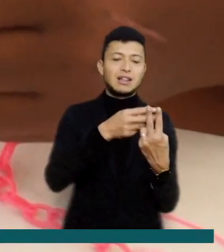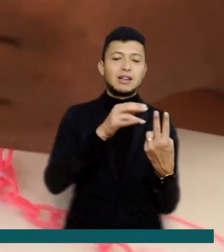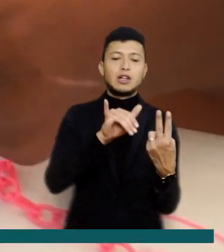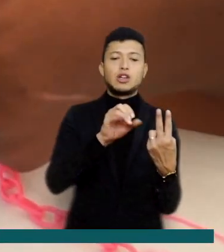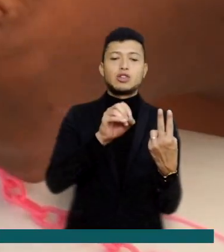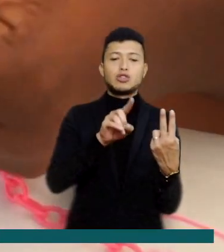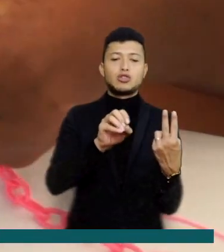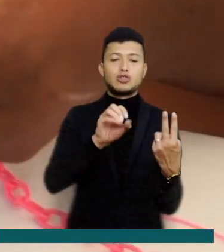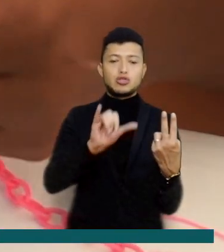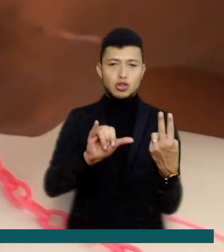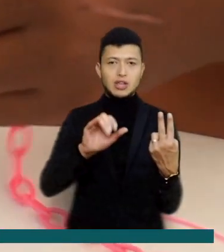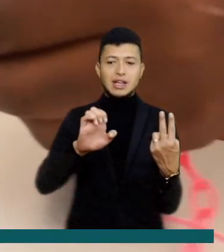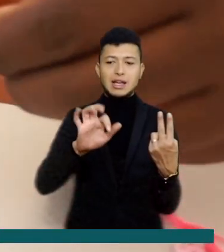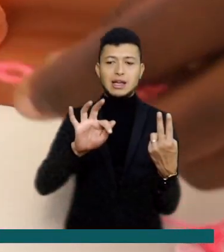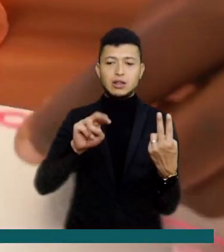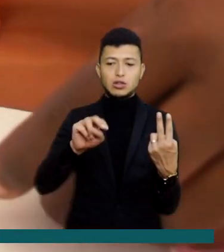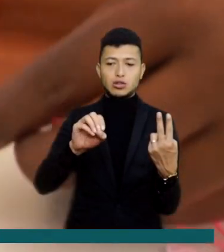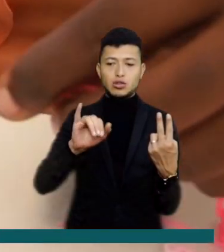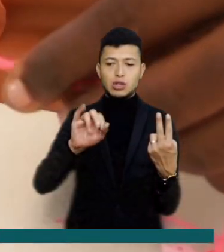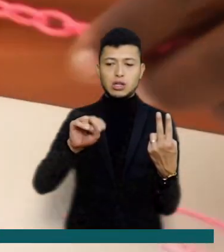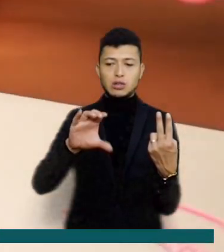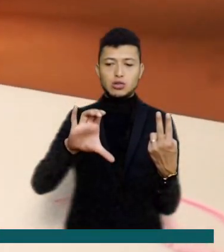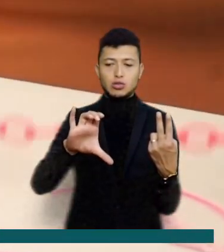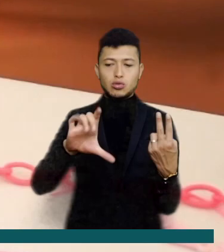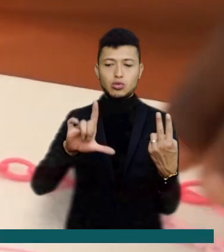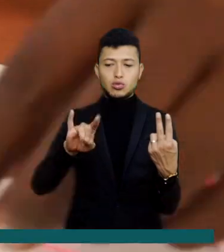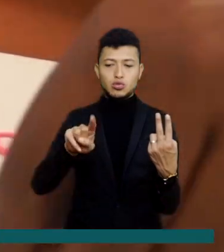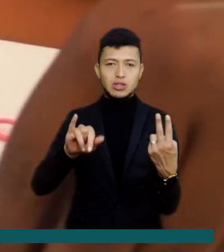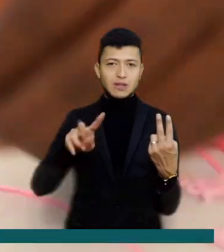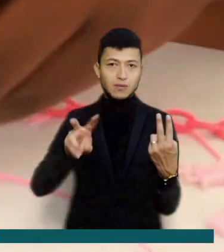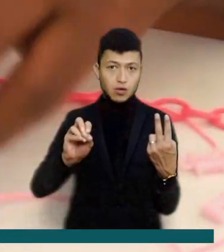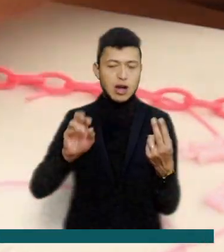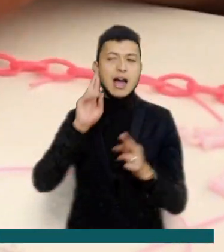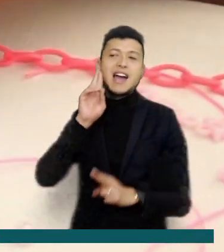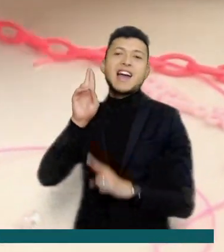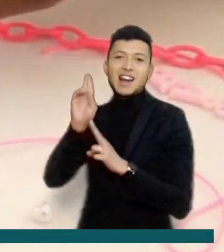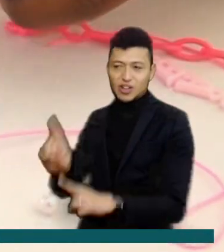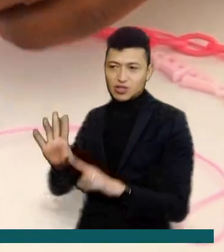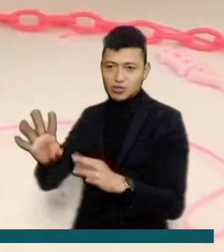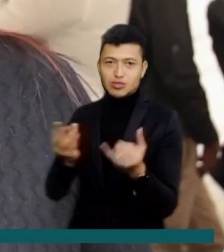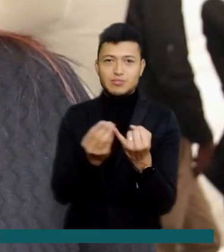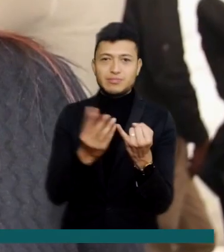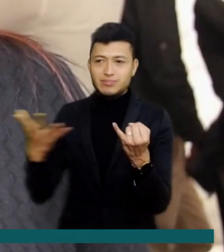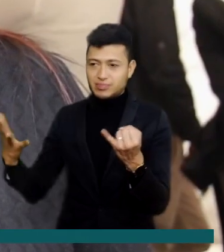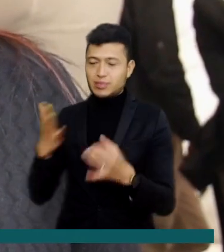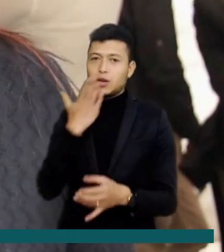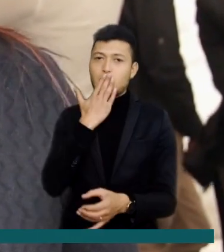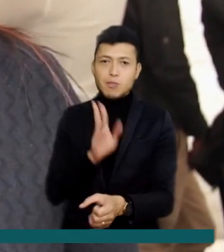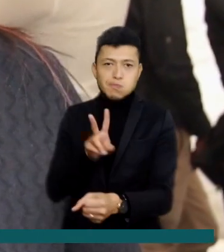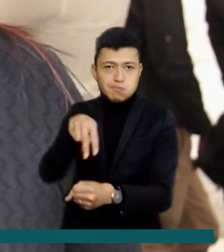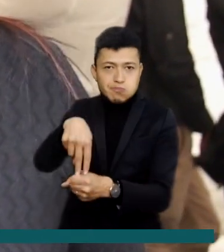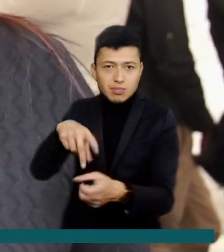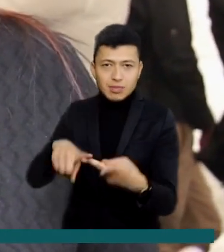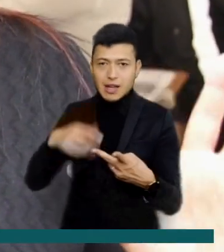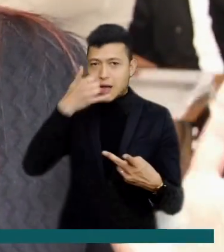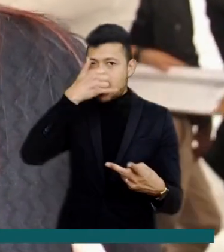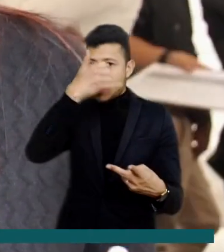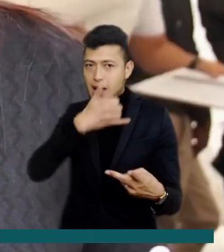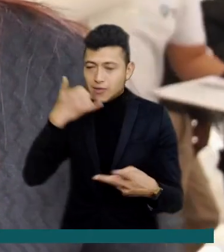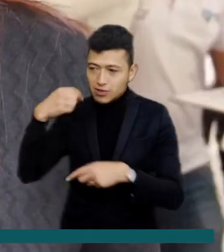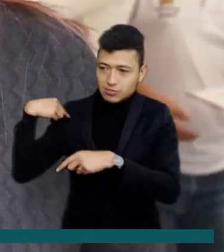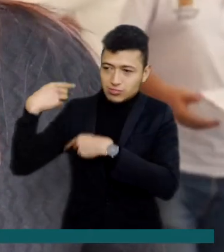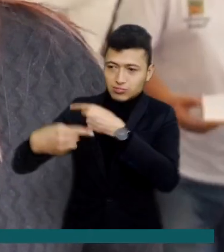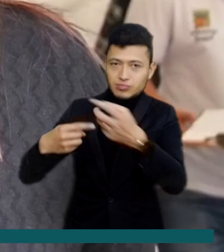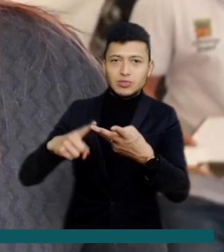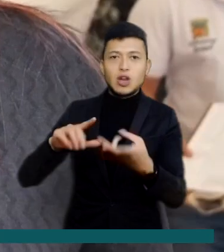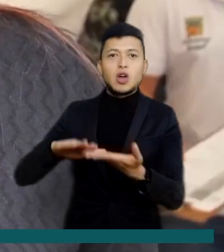YoSoyEtnoInclusivo. Esto parte del reconocimiento a nuestras etnias indígenas afrodescendientes de la